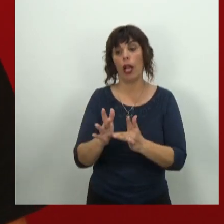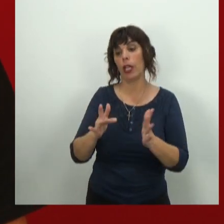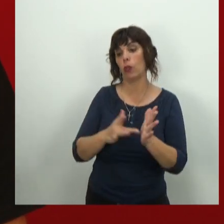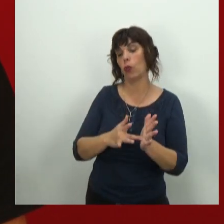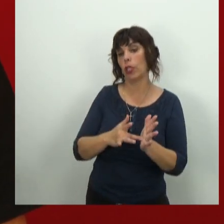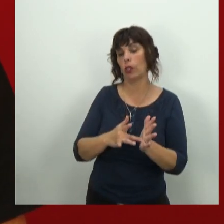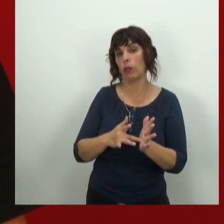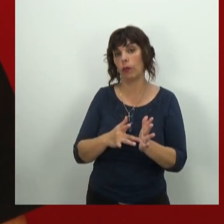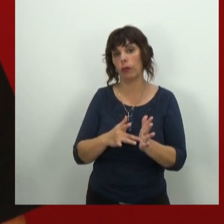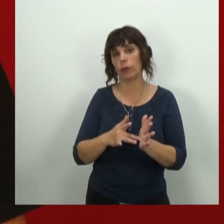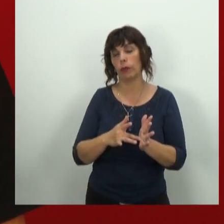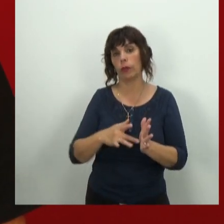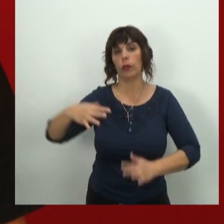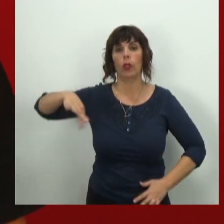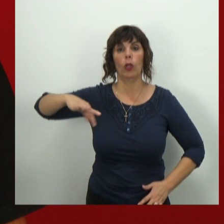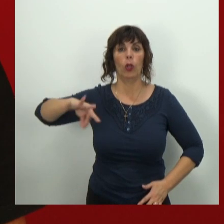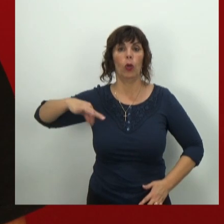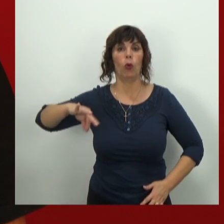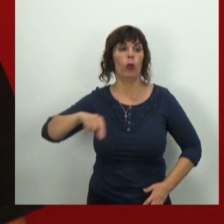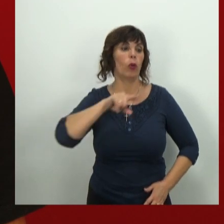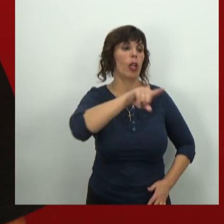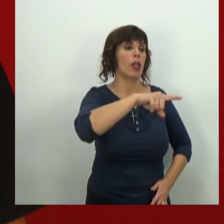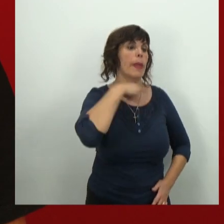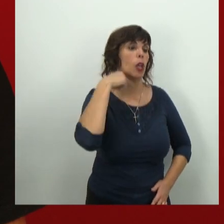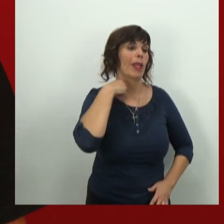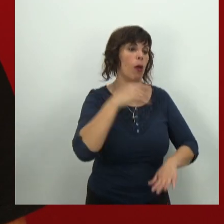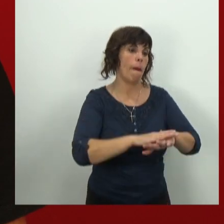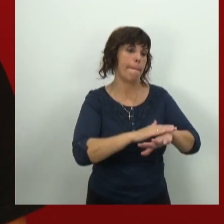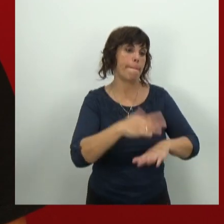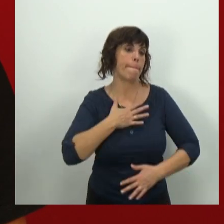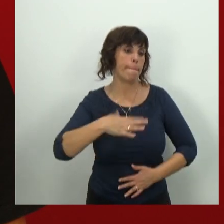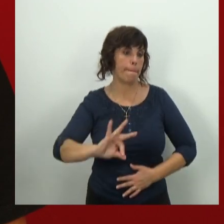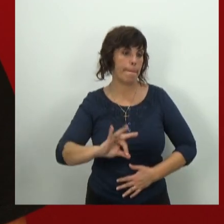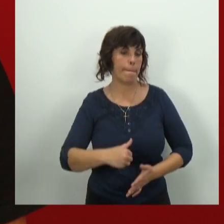Jesucristo es el único que te puede perdonar.